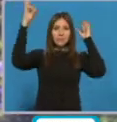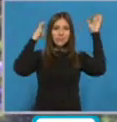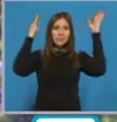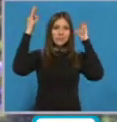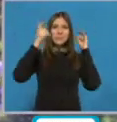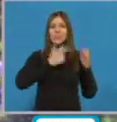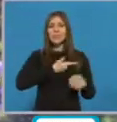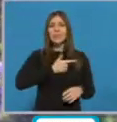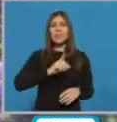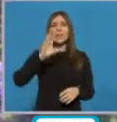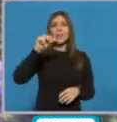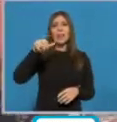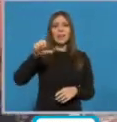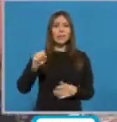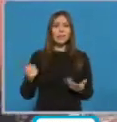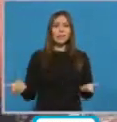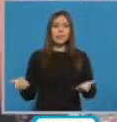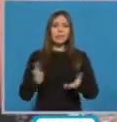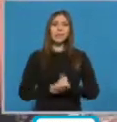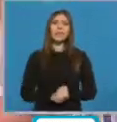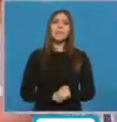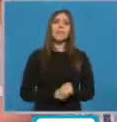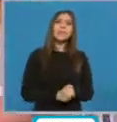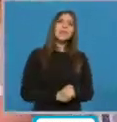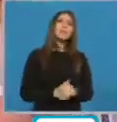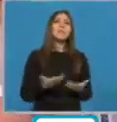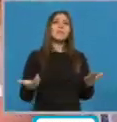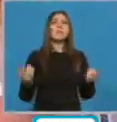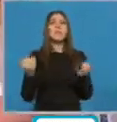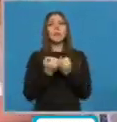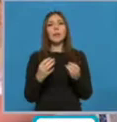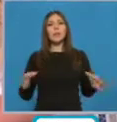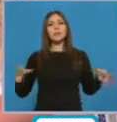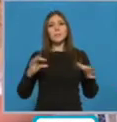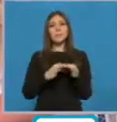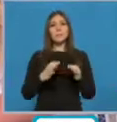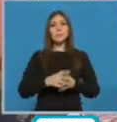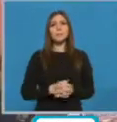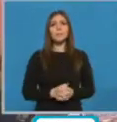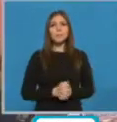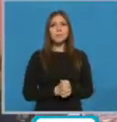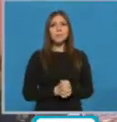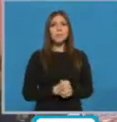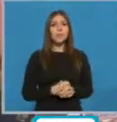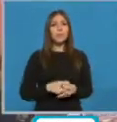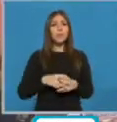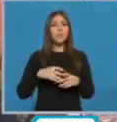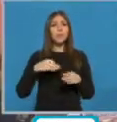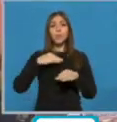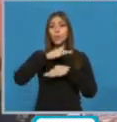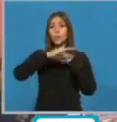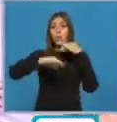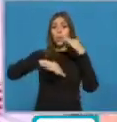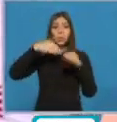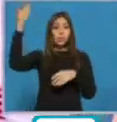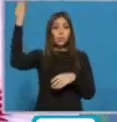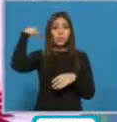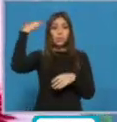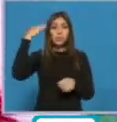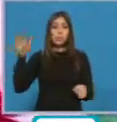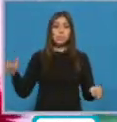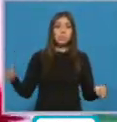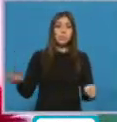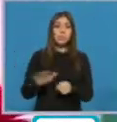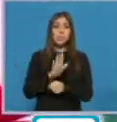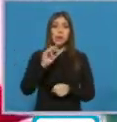híjole, ay, las canas También como son un problema. sí, combinado. Sí. ¿No Exacto. todos los tintes tapan las canas? No